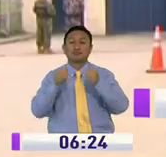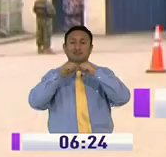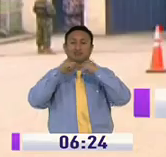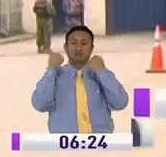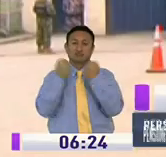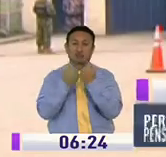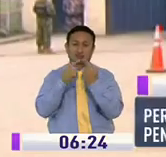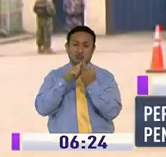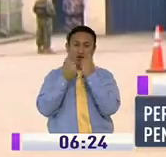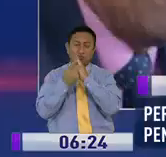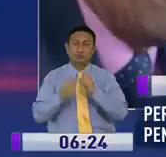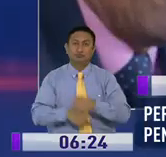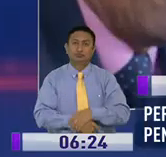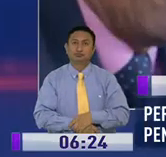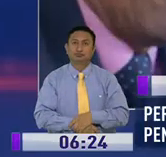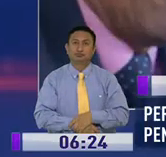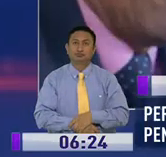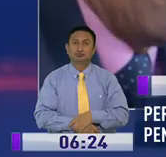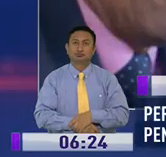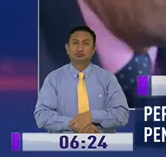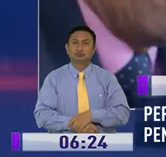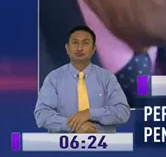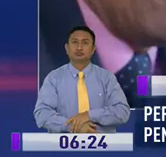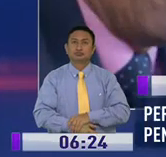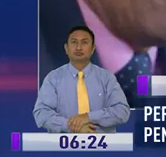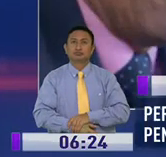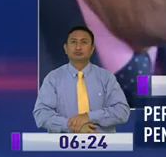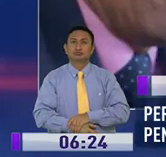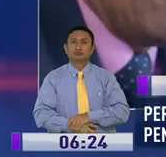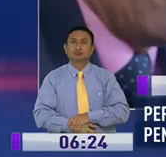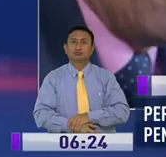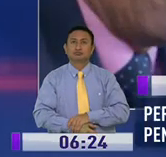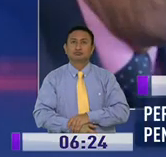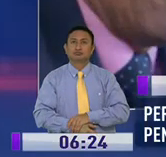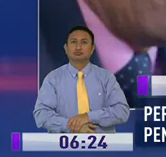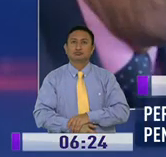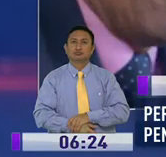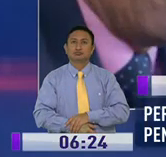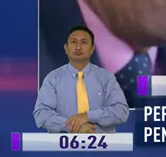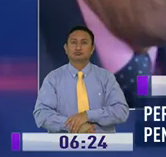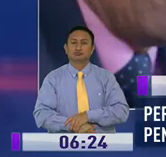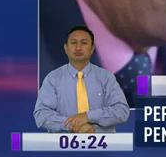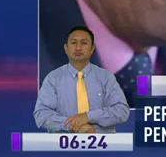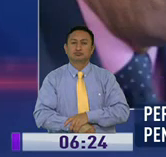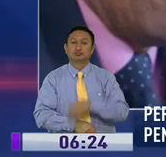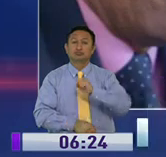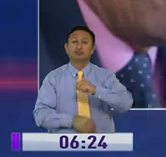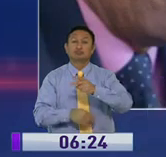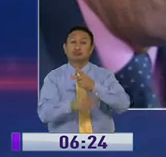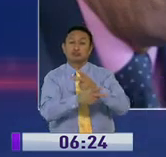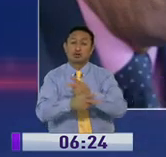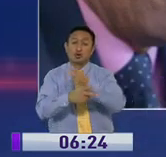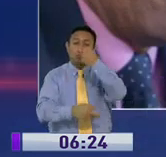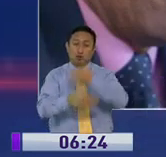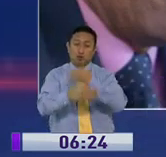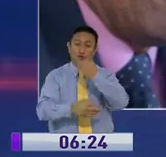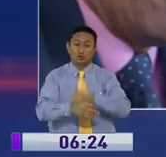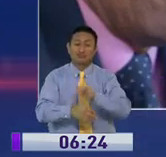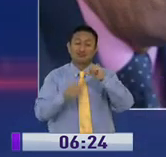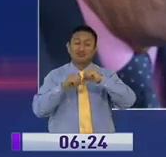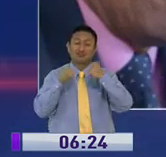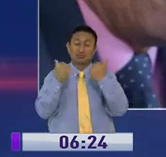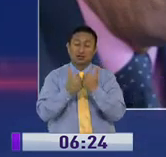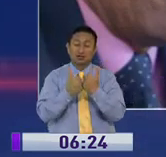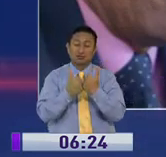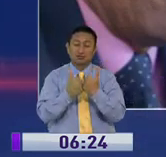tomar mucho tiempo. Las acciones que se puedan dar tienen que darse por intermedio del Consejo de la Judicatura, Asamblea